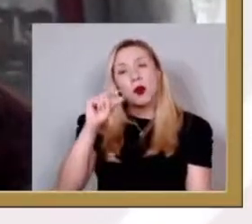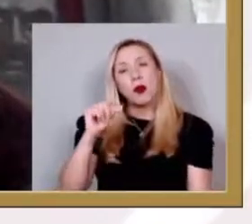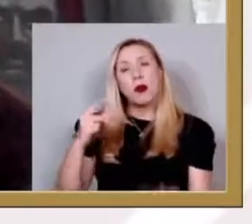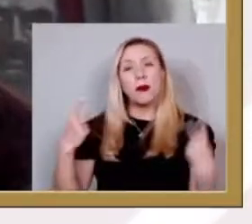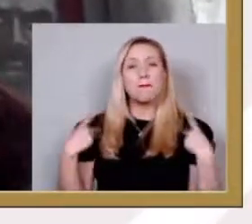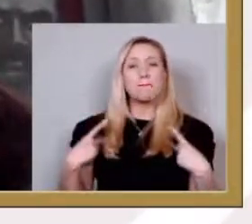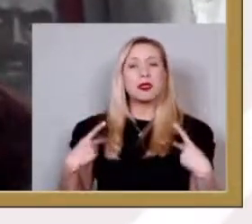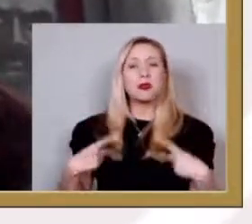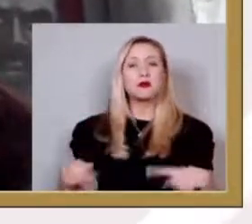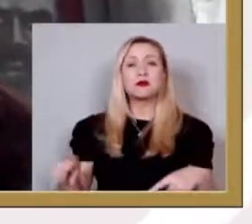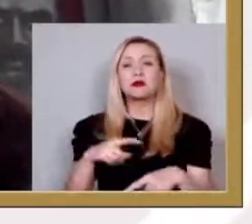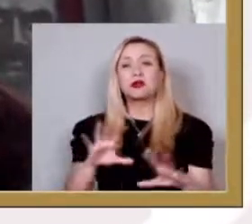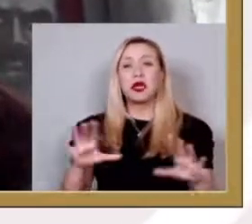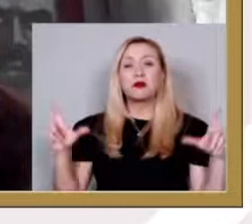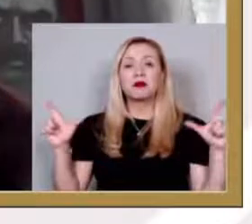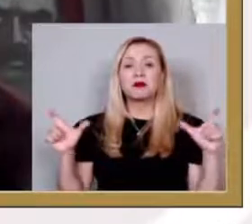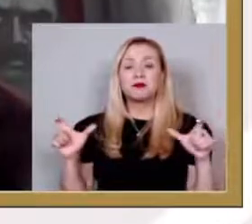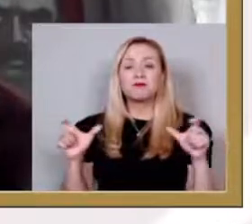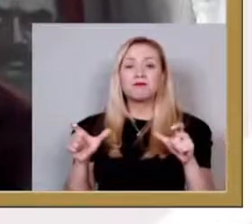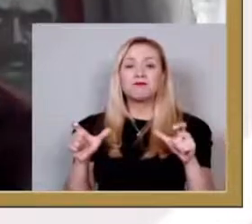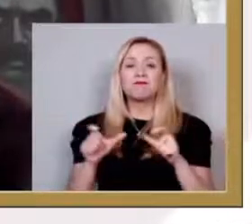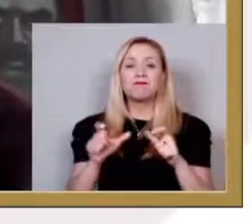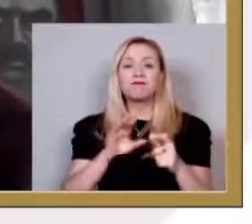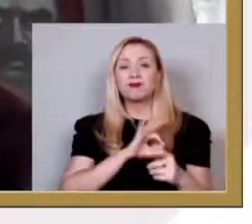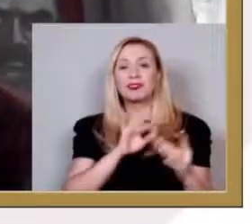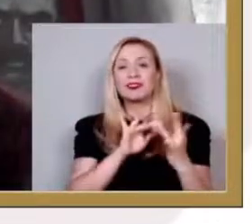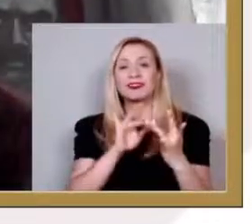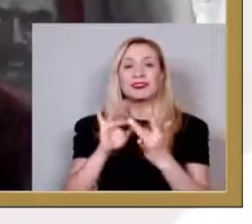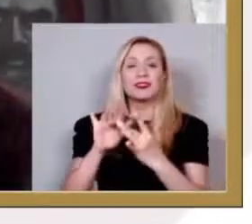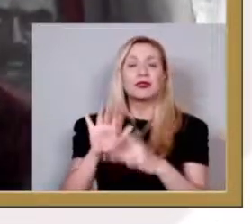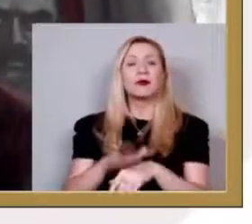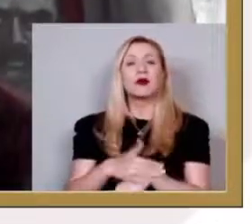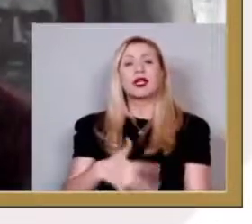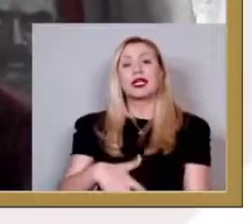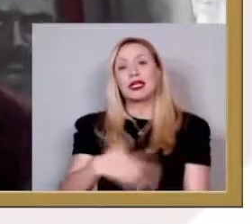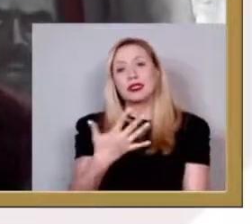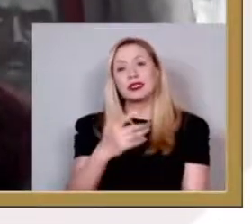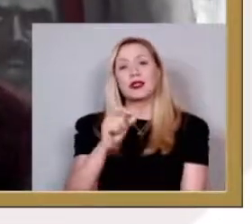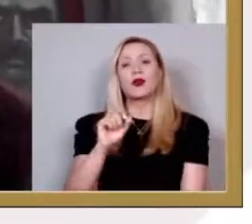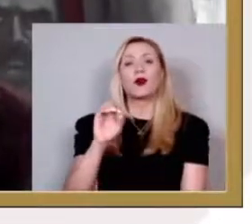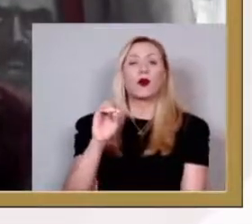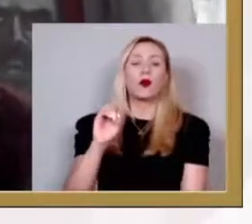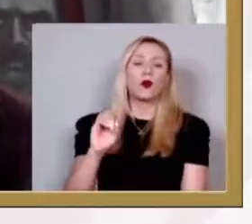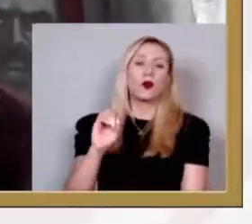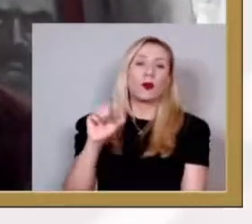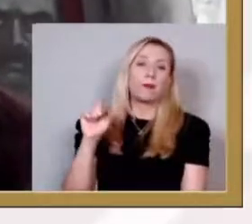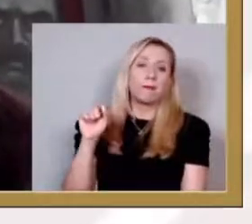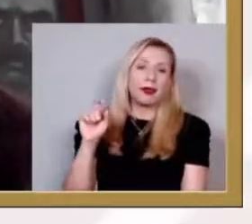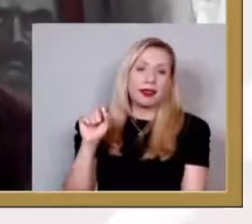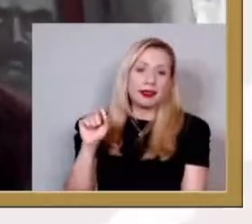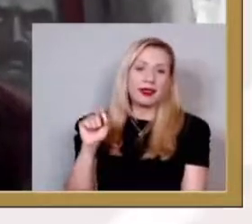porque vuelvo a la cuestión tecnológica, de 15 o 20 que nos